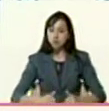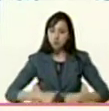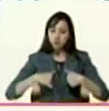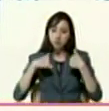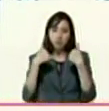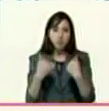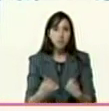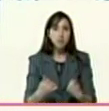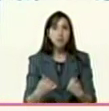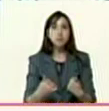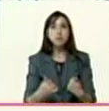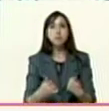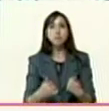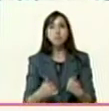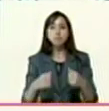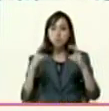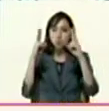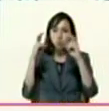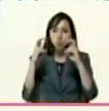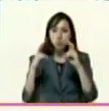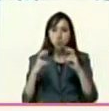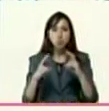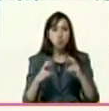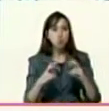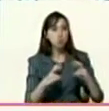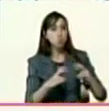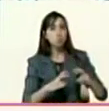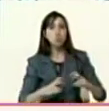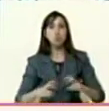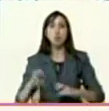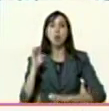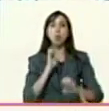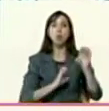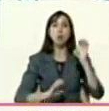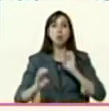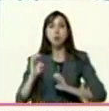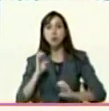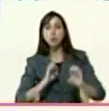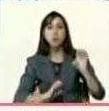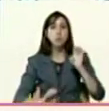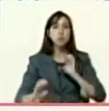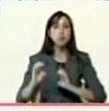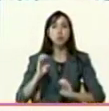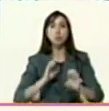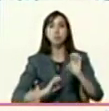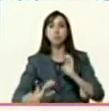procedimiento de auditoría patrimonial y el procedimiento de